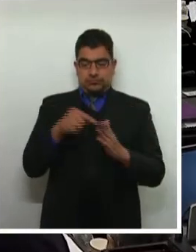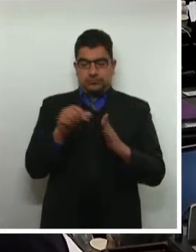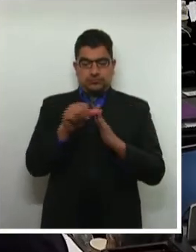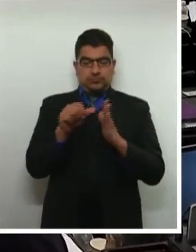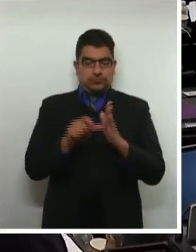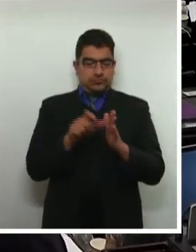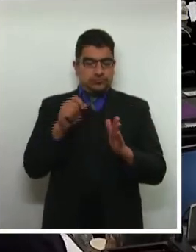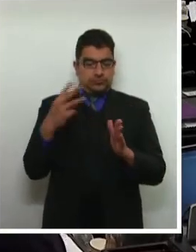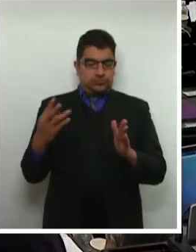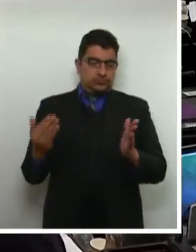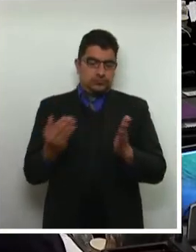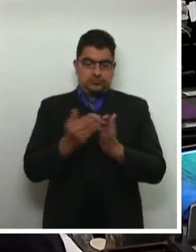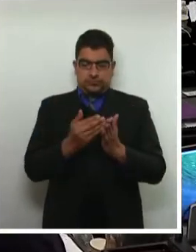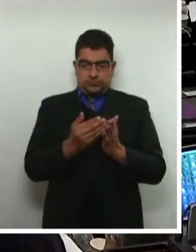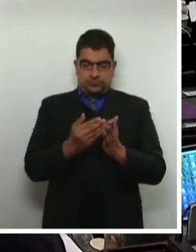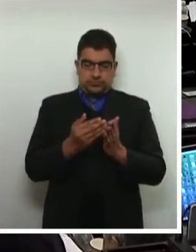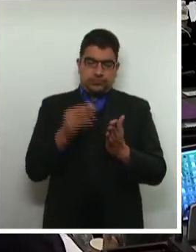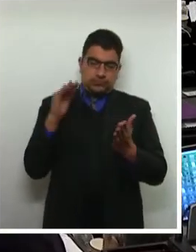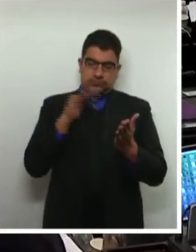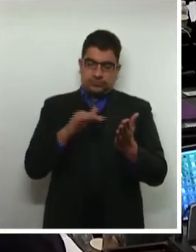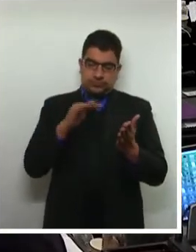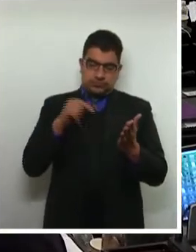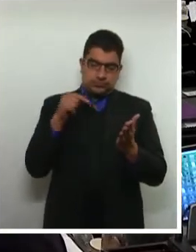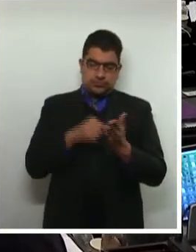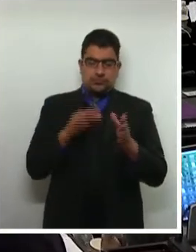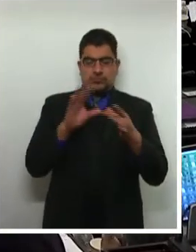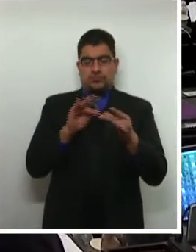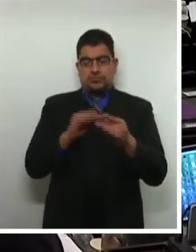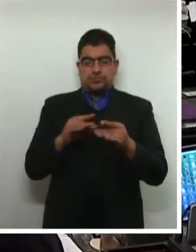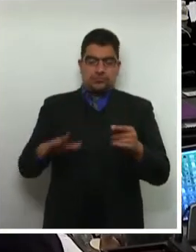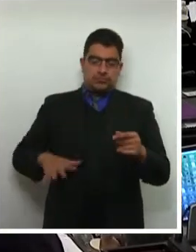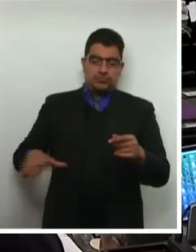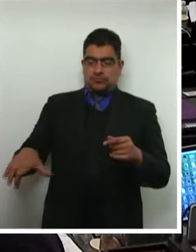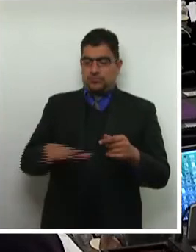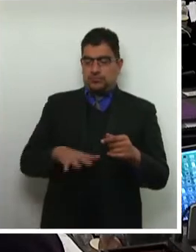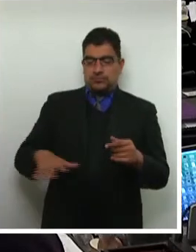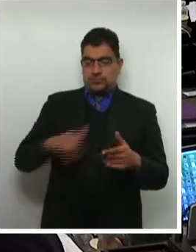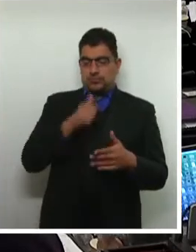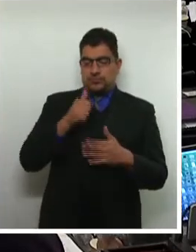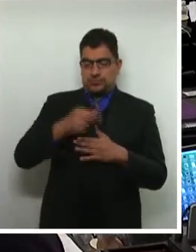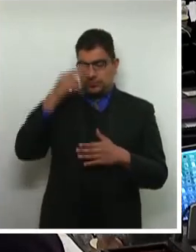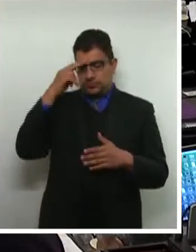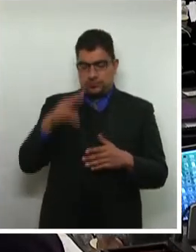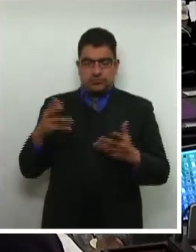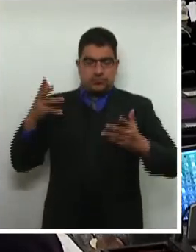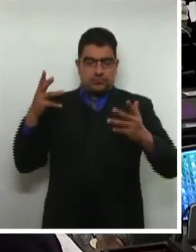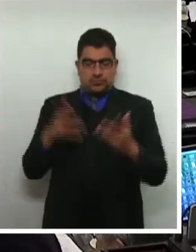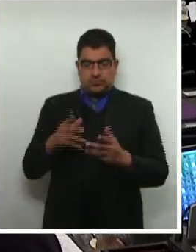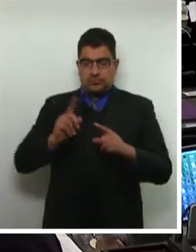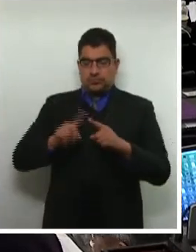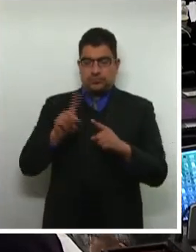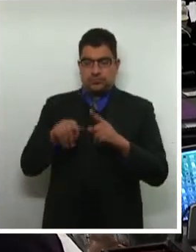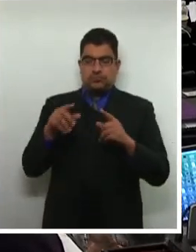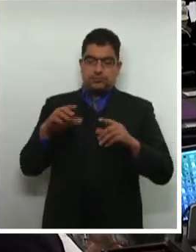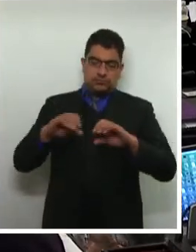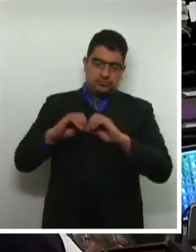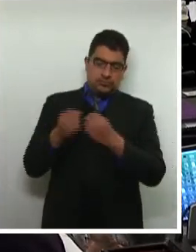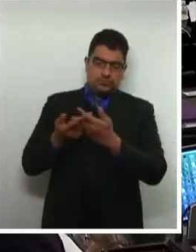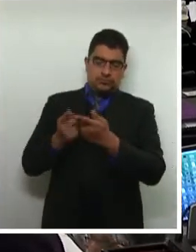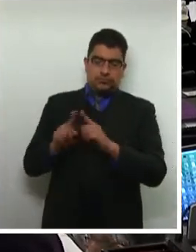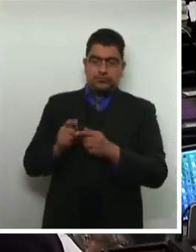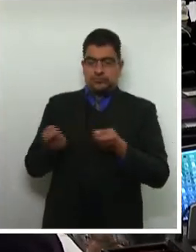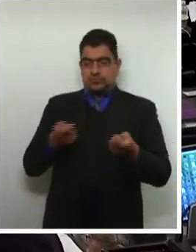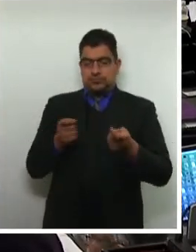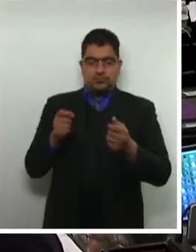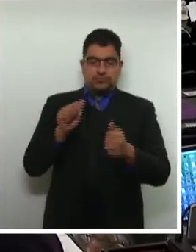artículo 23, donde habla también de que el gobierno de la ciudad creará órganos de coordinación para la